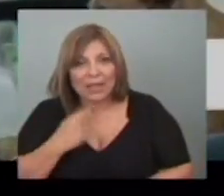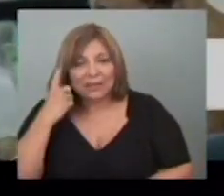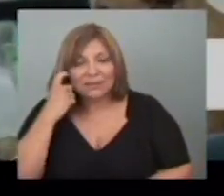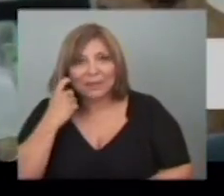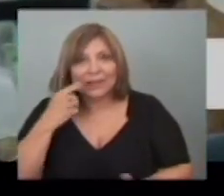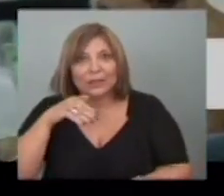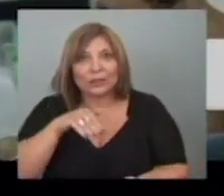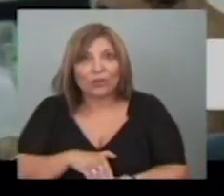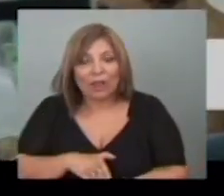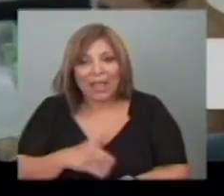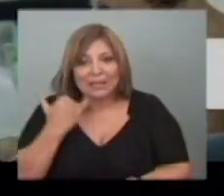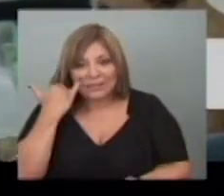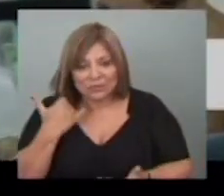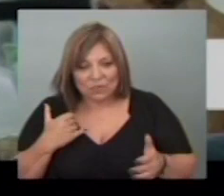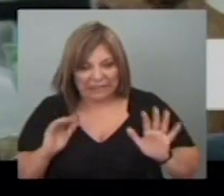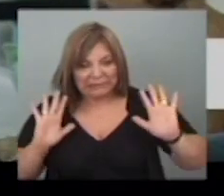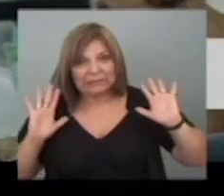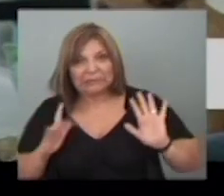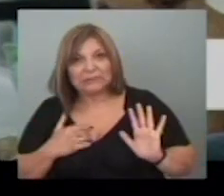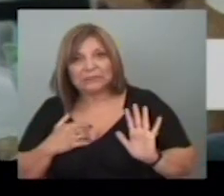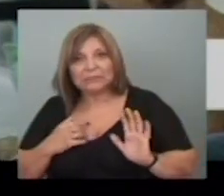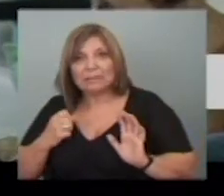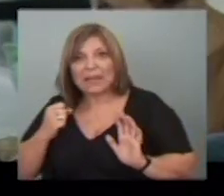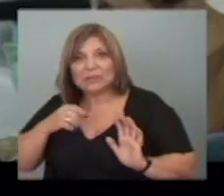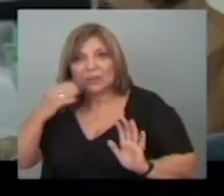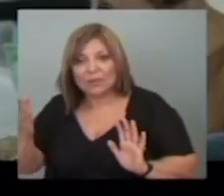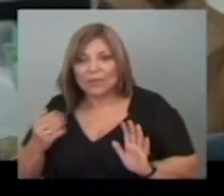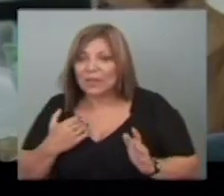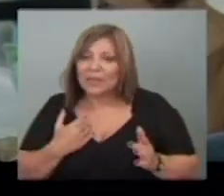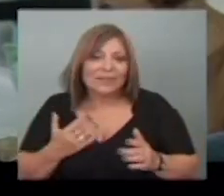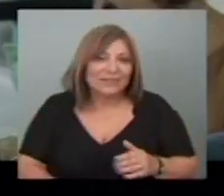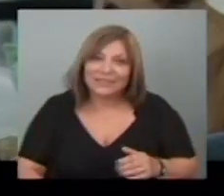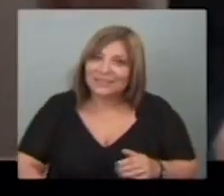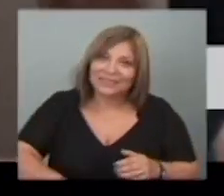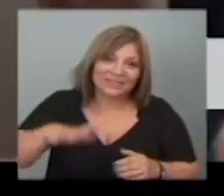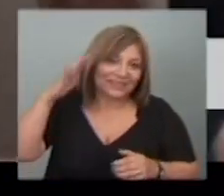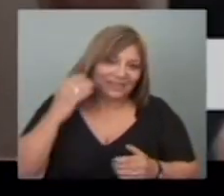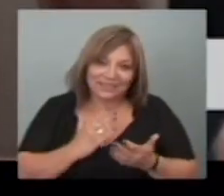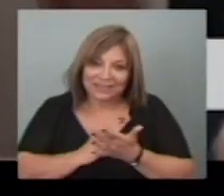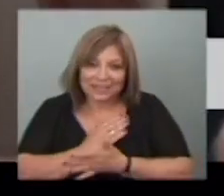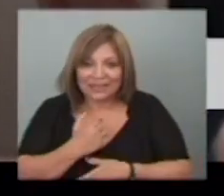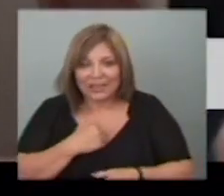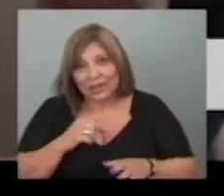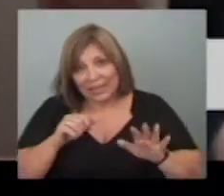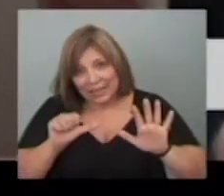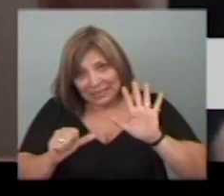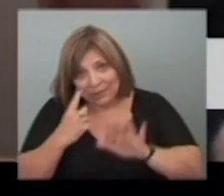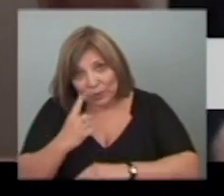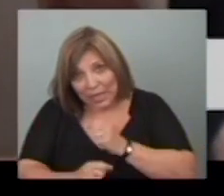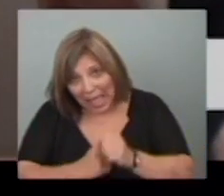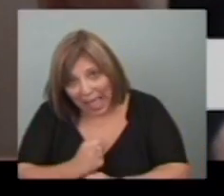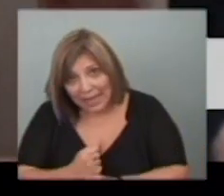experiencia sexual. Pero fui puto desde chiquito. Yo tengo 61